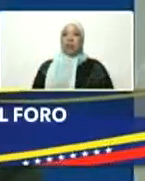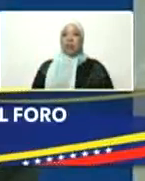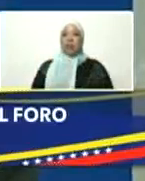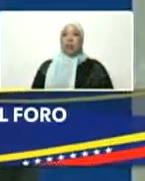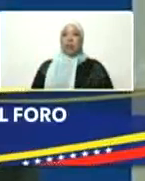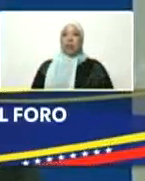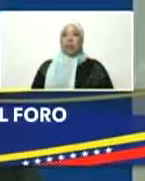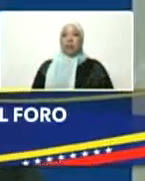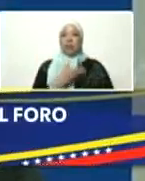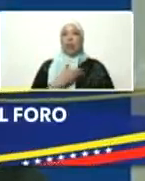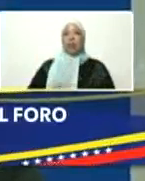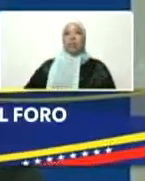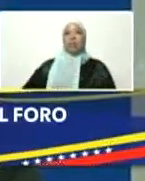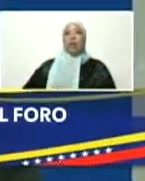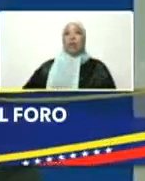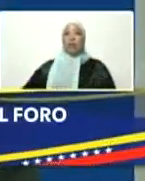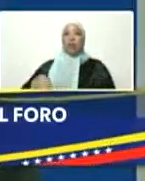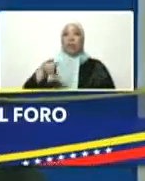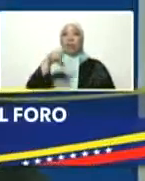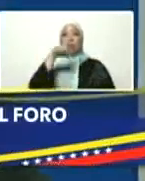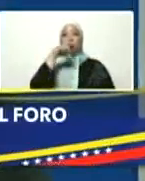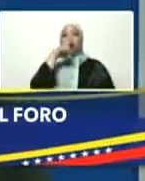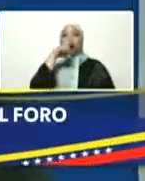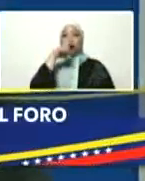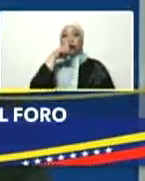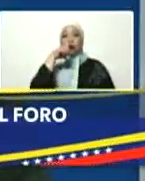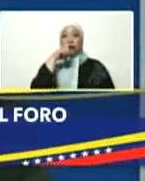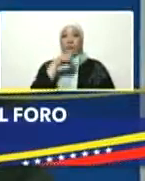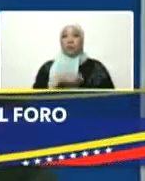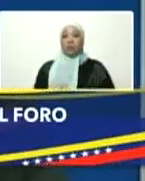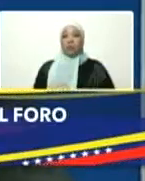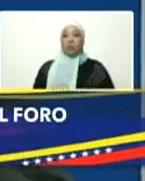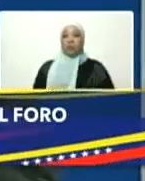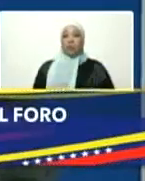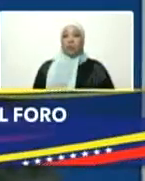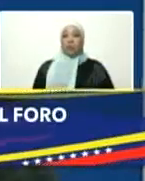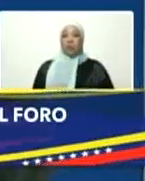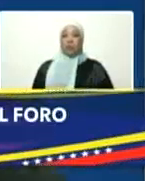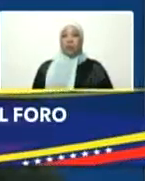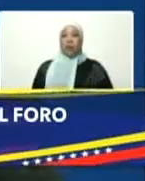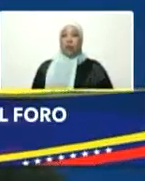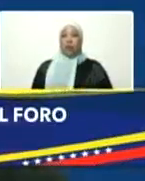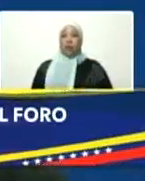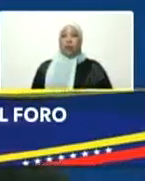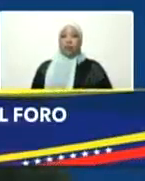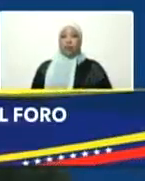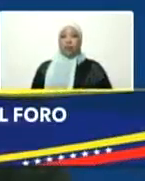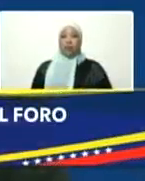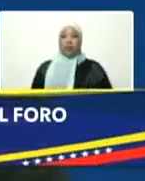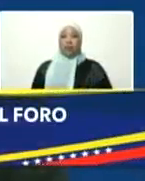Nicolás Maduro, digno heredero del comandante Hugo Chávez.